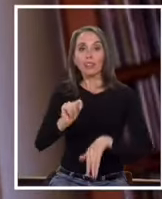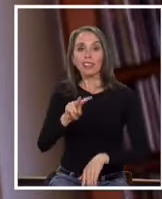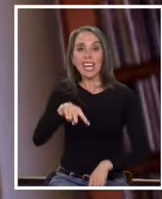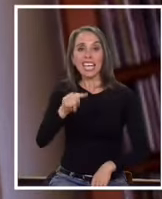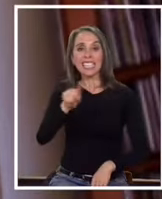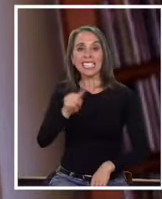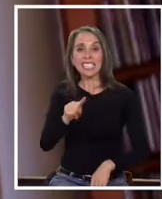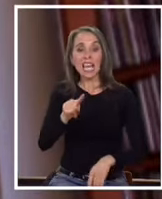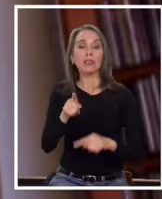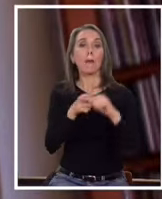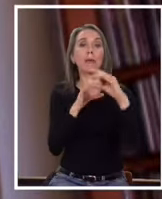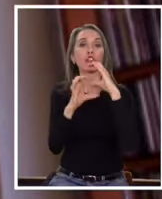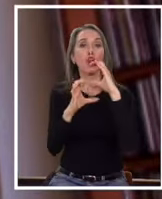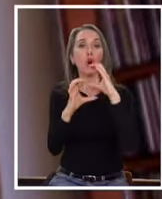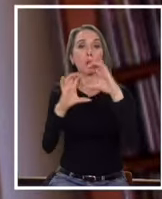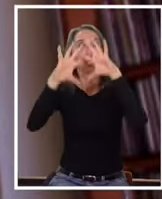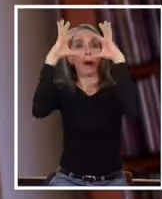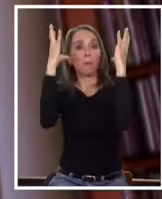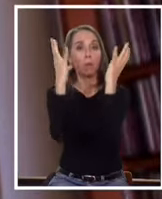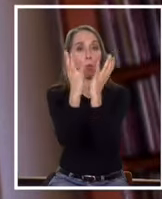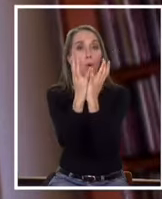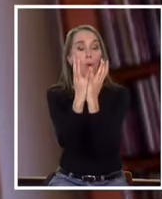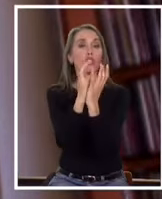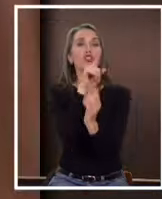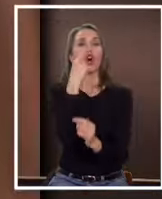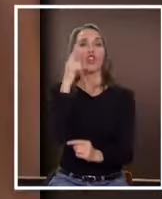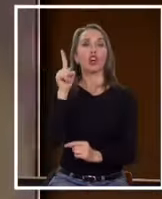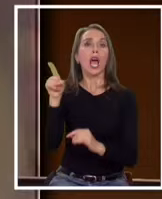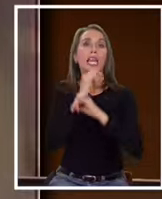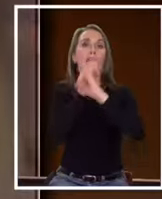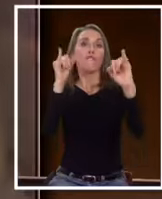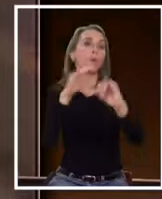TMZ, que era un medio a nivel global prácticamente desconocido.